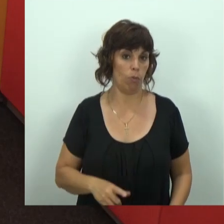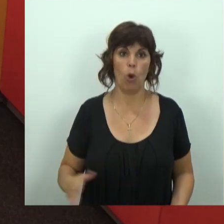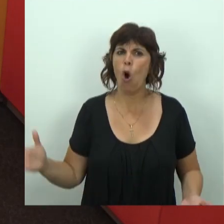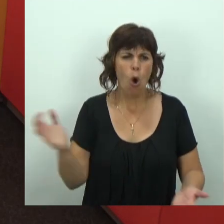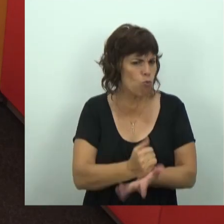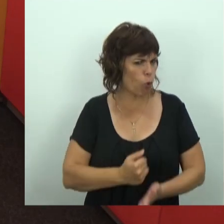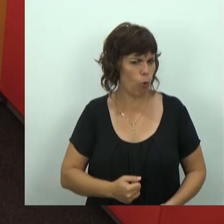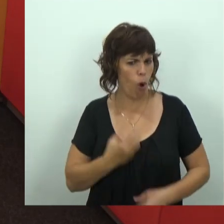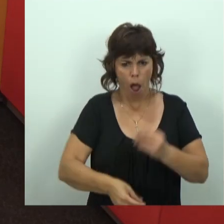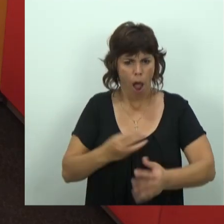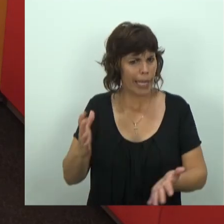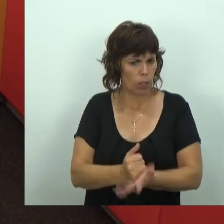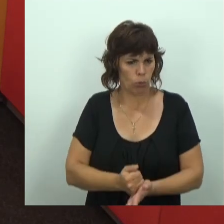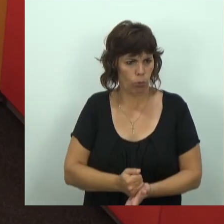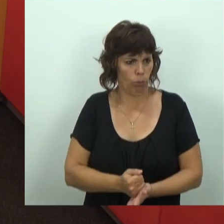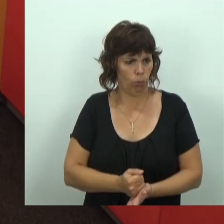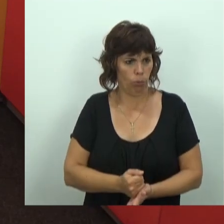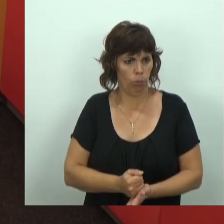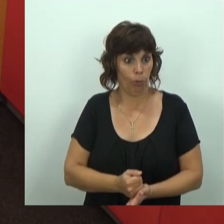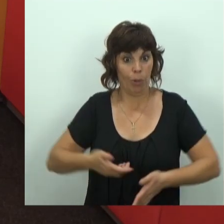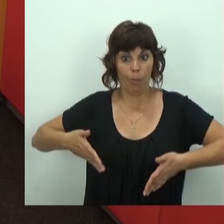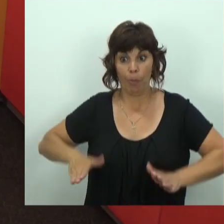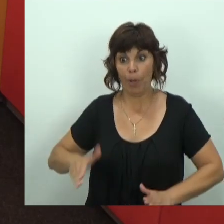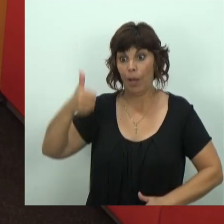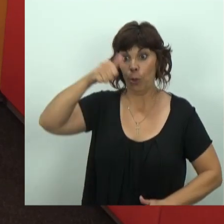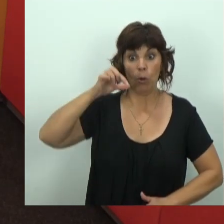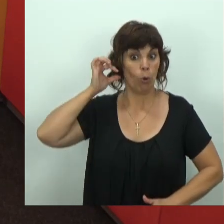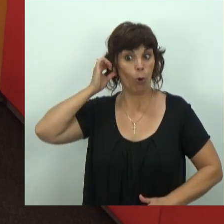Tú harías todo para que seas salva y sanada.